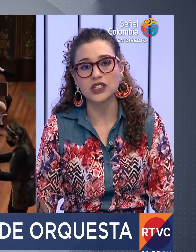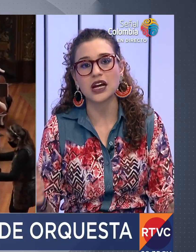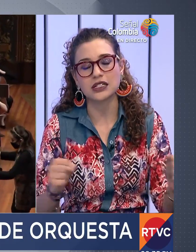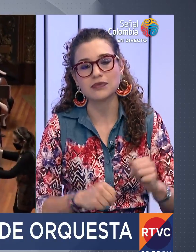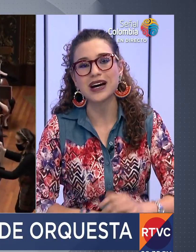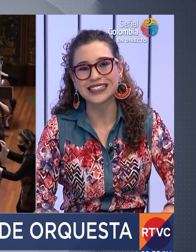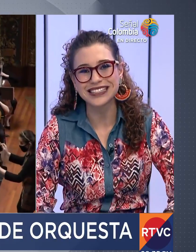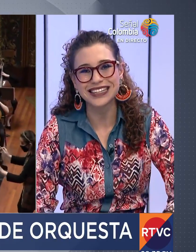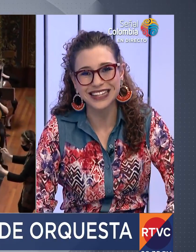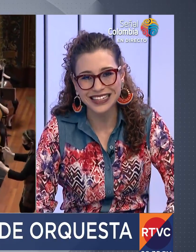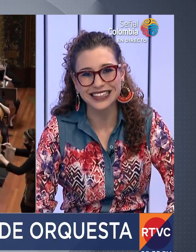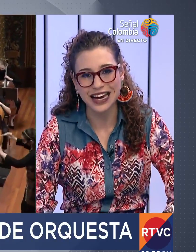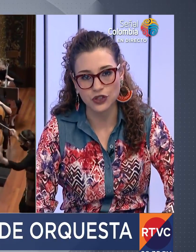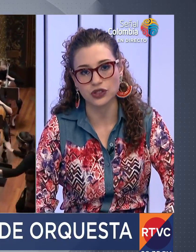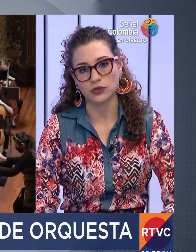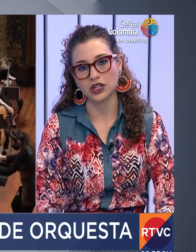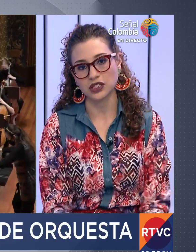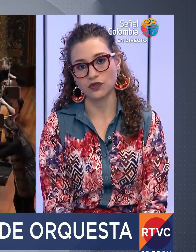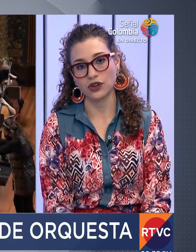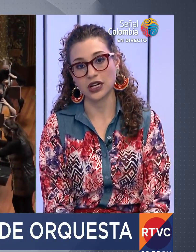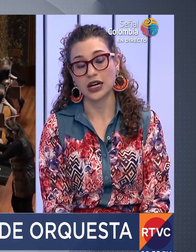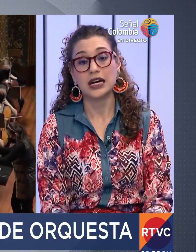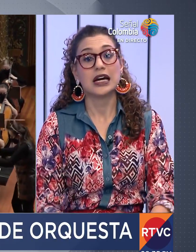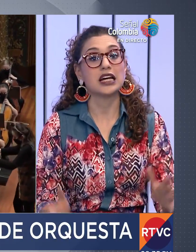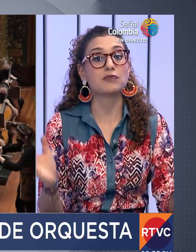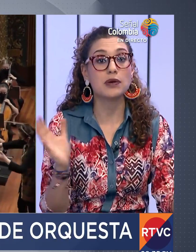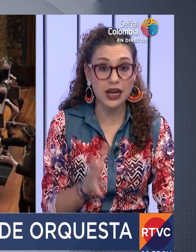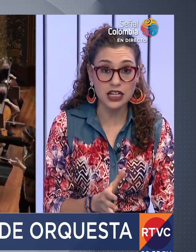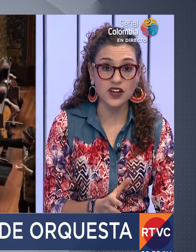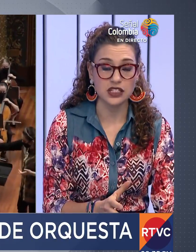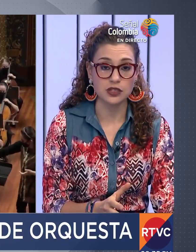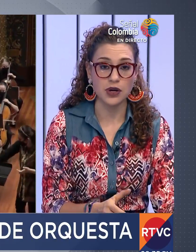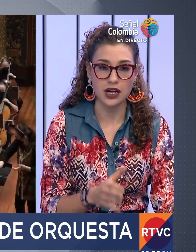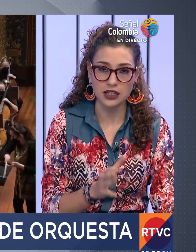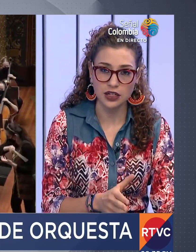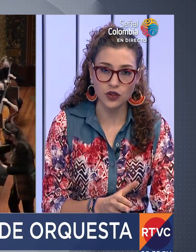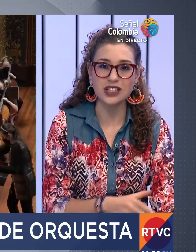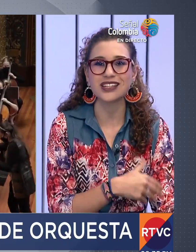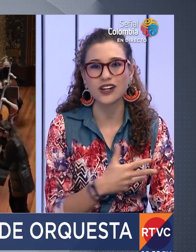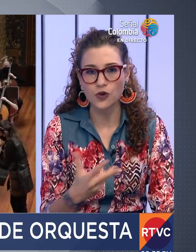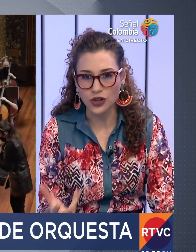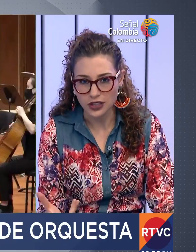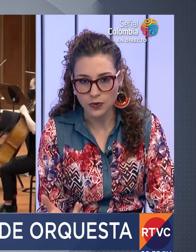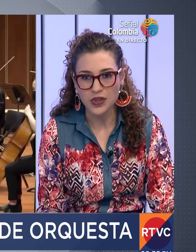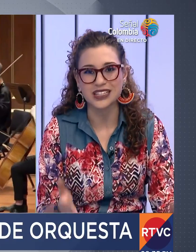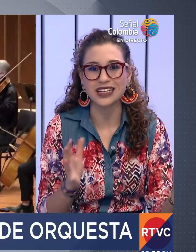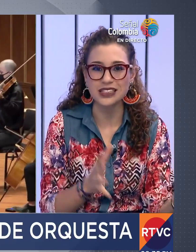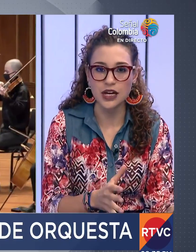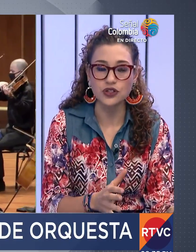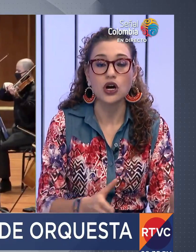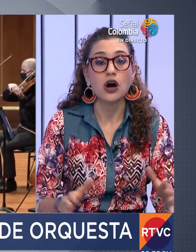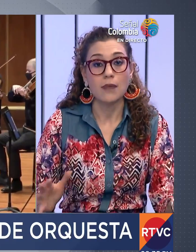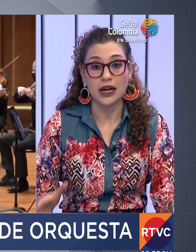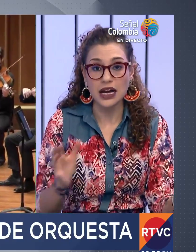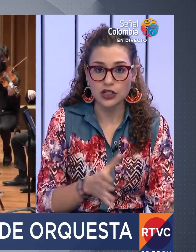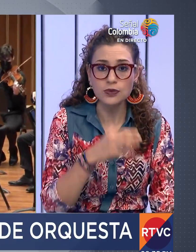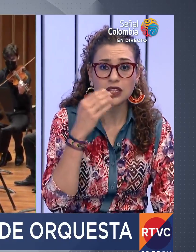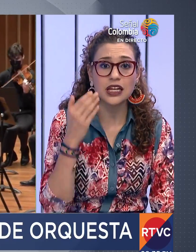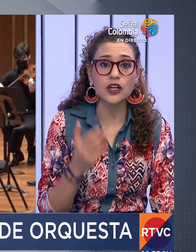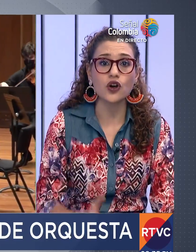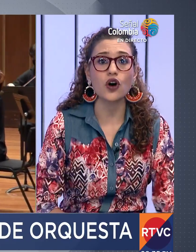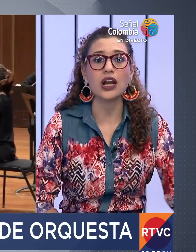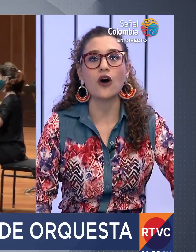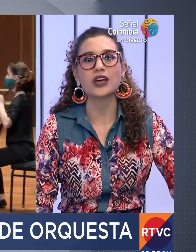directoras oficiales en más de 70 años de música sinfónica. Las primeras veces para las directoras siguen ocurriendo. Hace 3 años, Marin